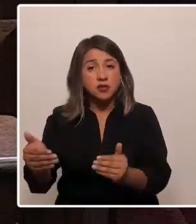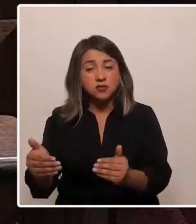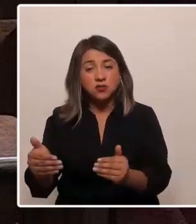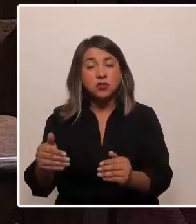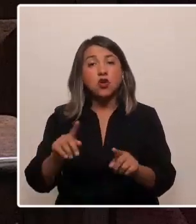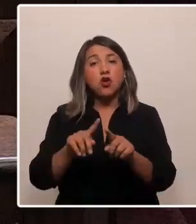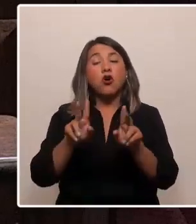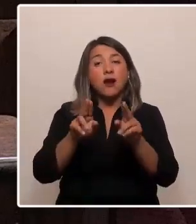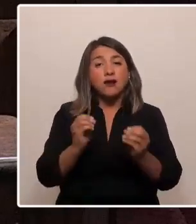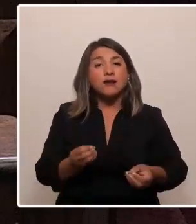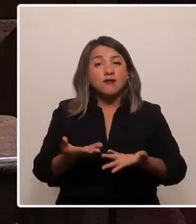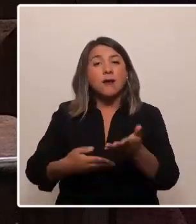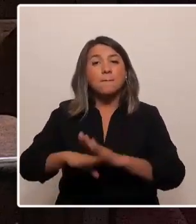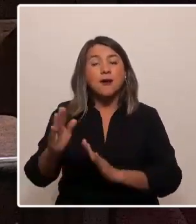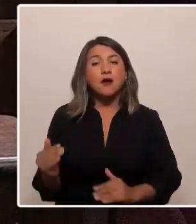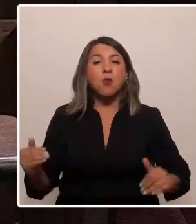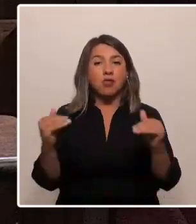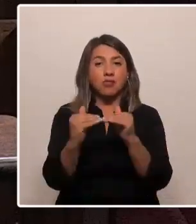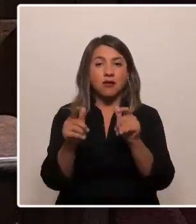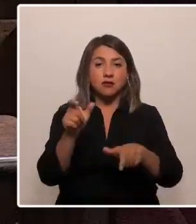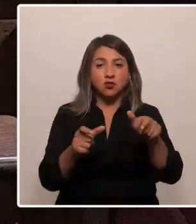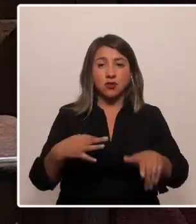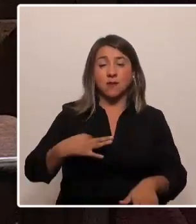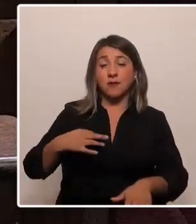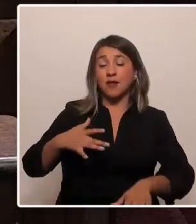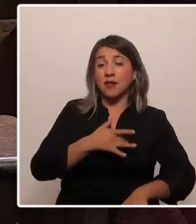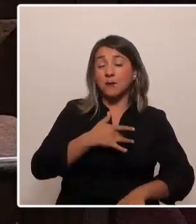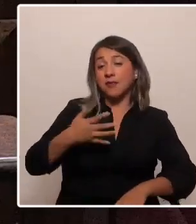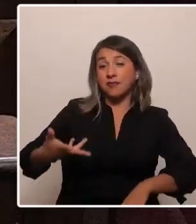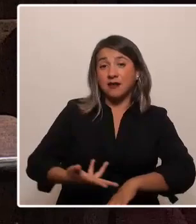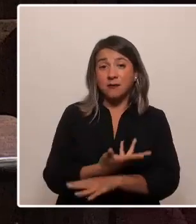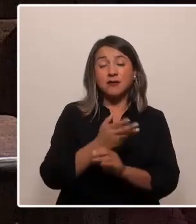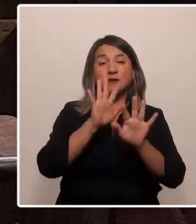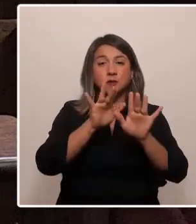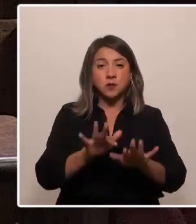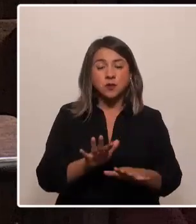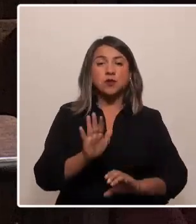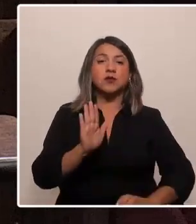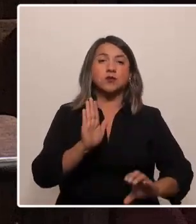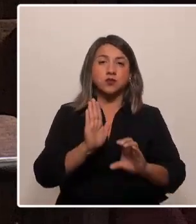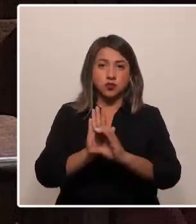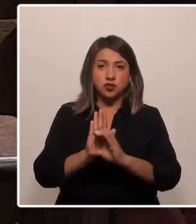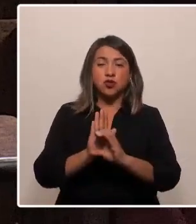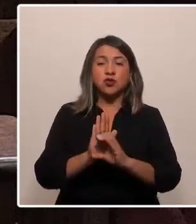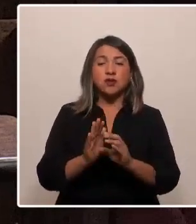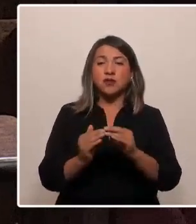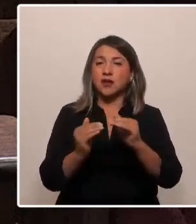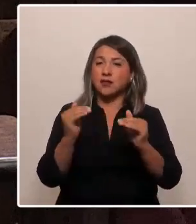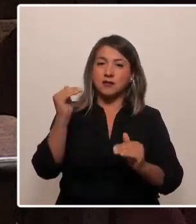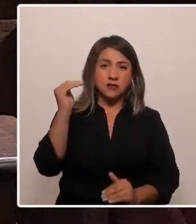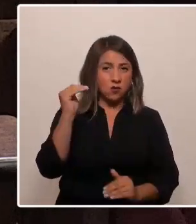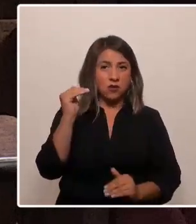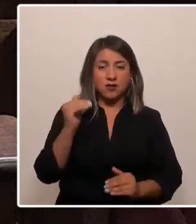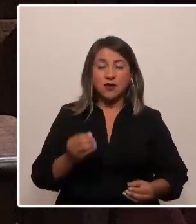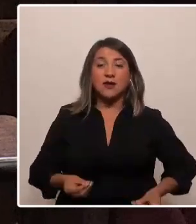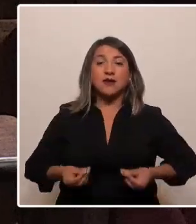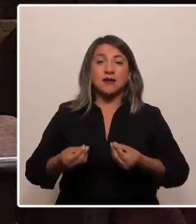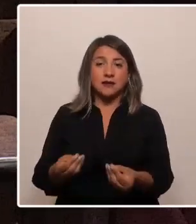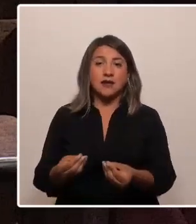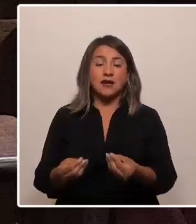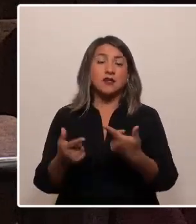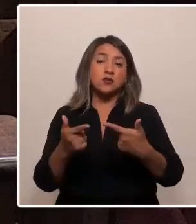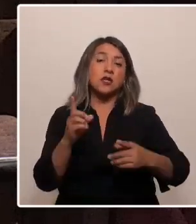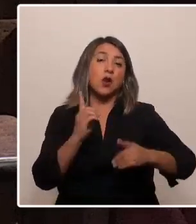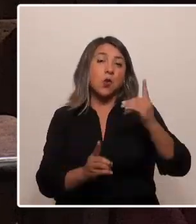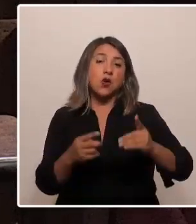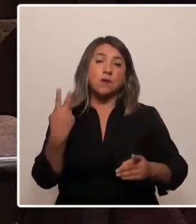entregara mayor igualdad a los ciudadanos, pero lamentablemente estamos escribiendo una constitución de la desigualdad que entrega privilegios a algunos por